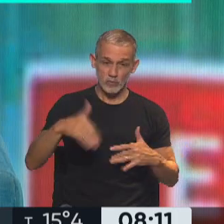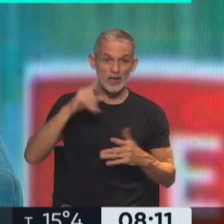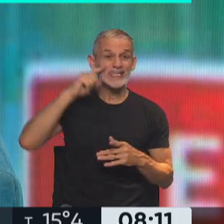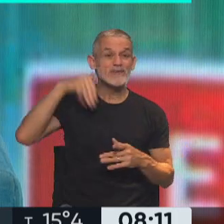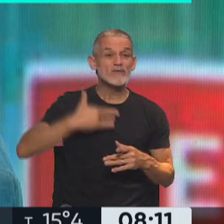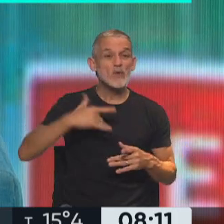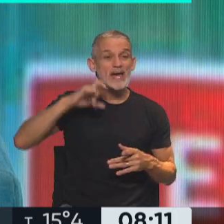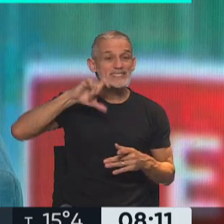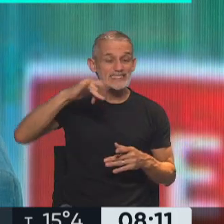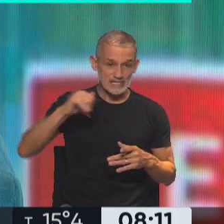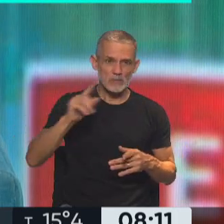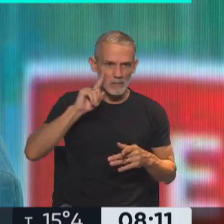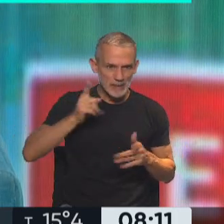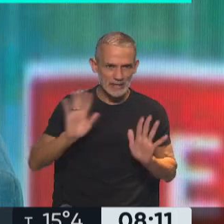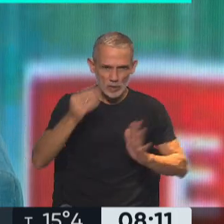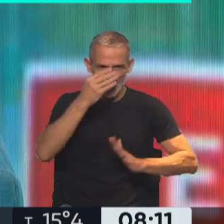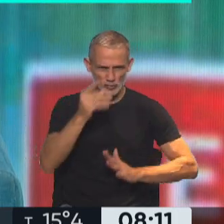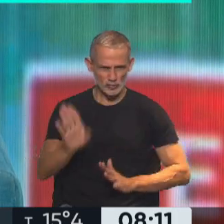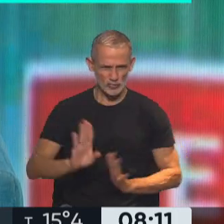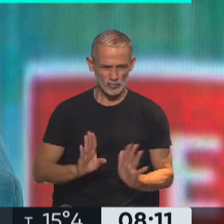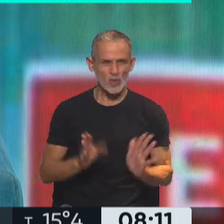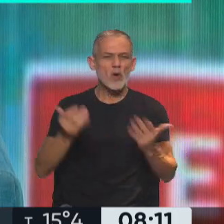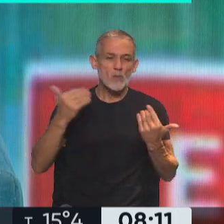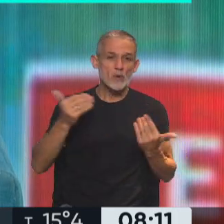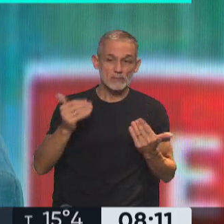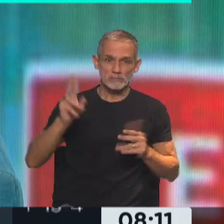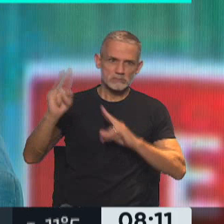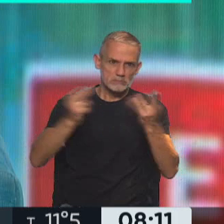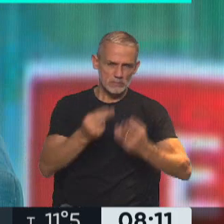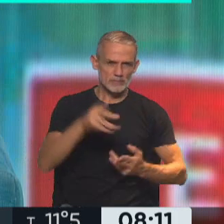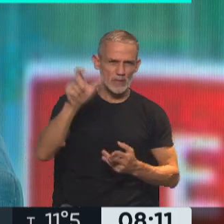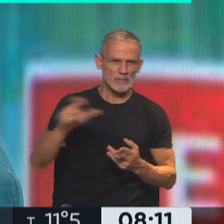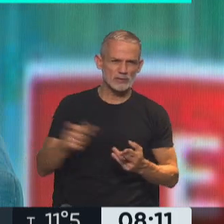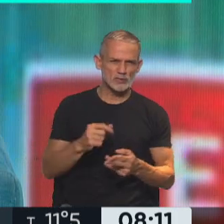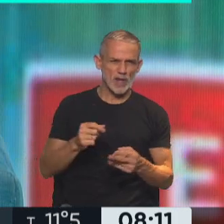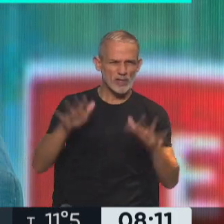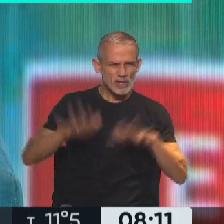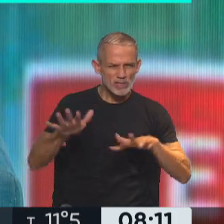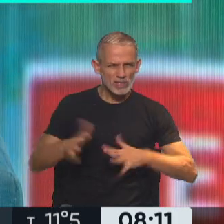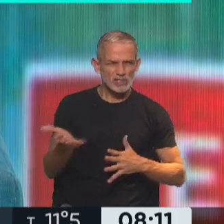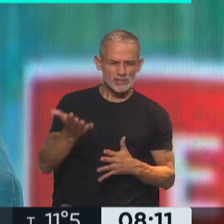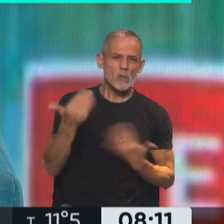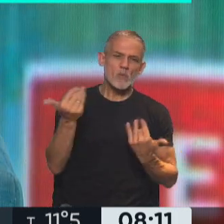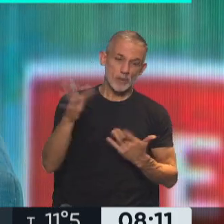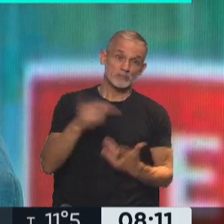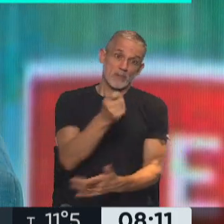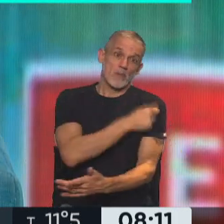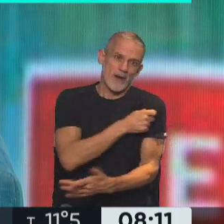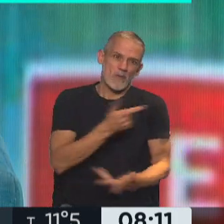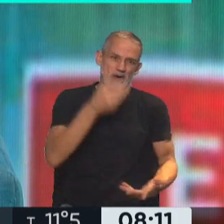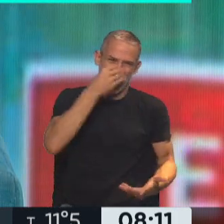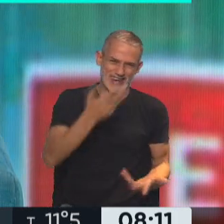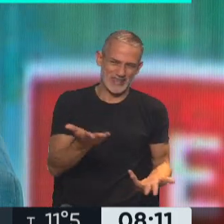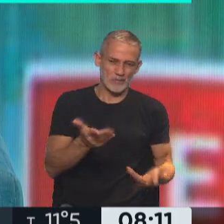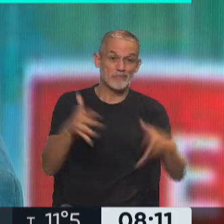cuadro que es peligroso, ¿no? Que incluso puede costarle la vida a las personas más frágiles, y es por esto que nos vacunamos, ¿no? Nos